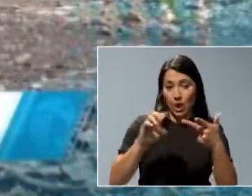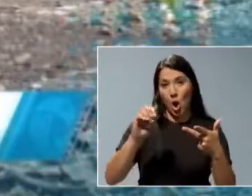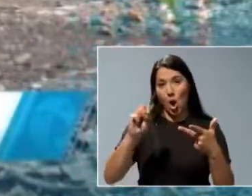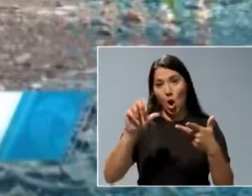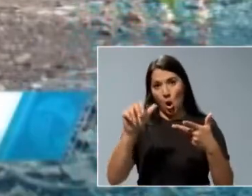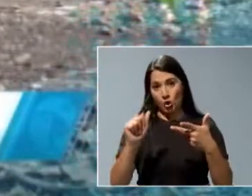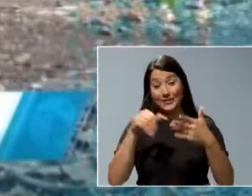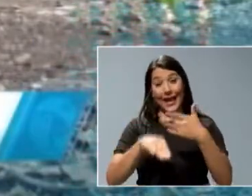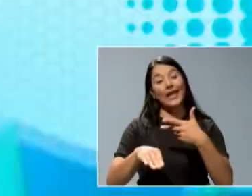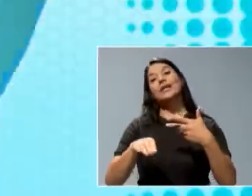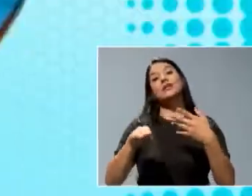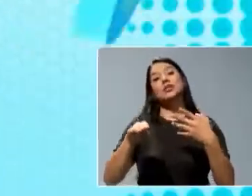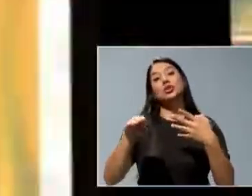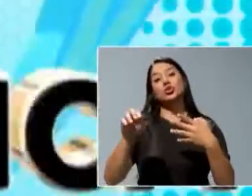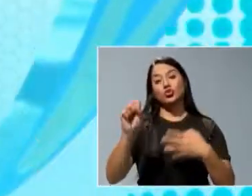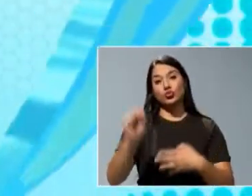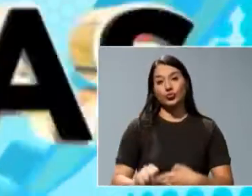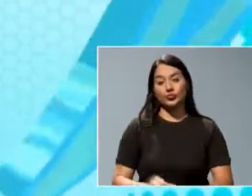la zona sur.